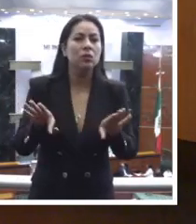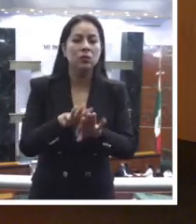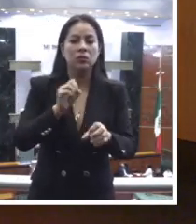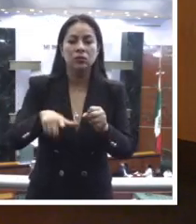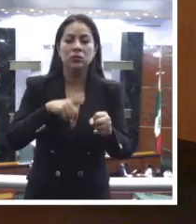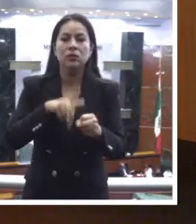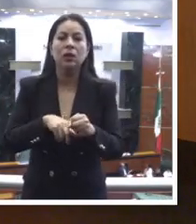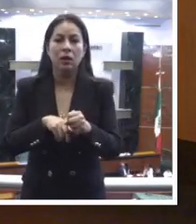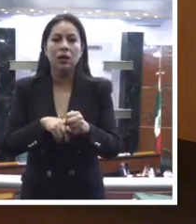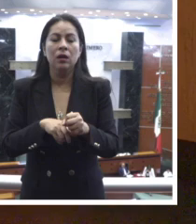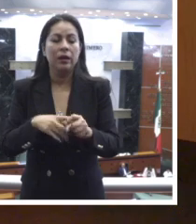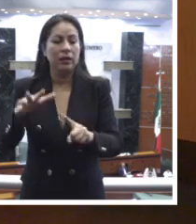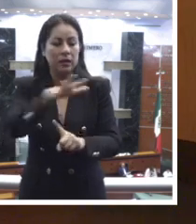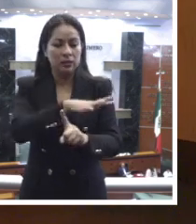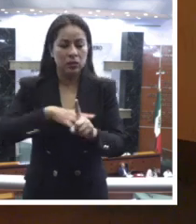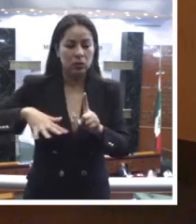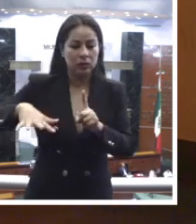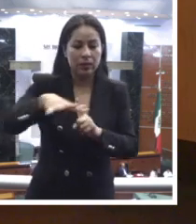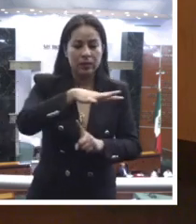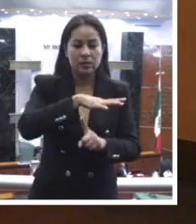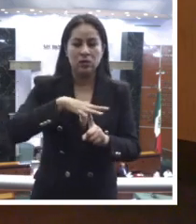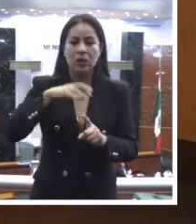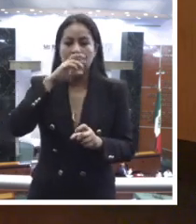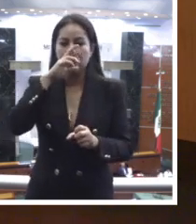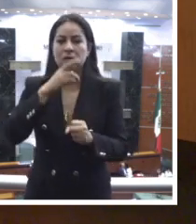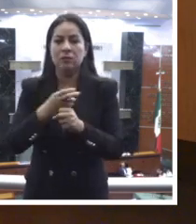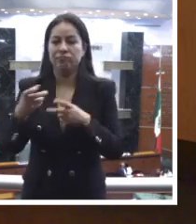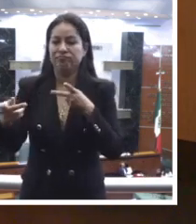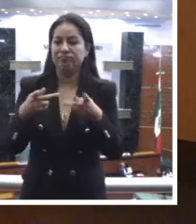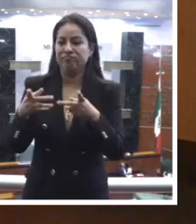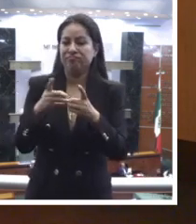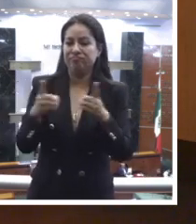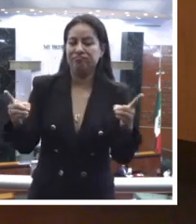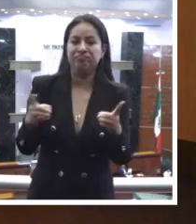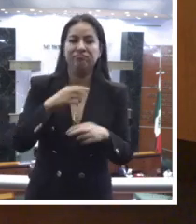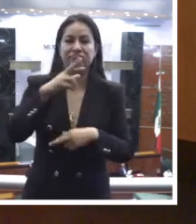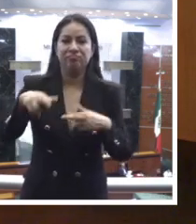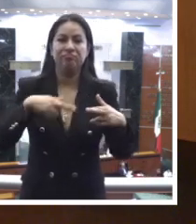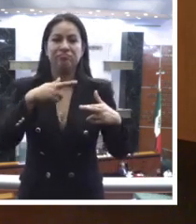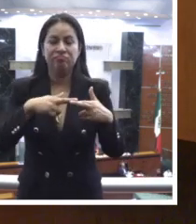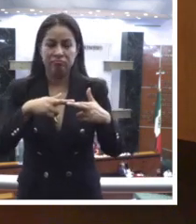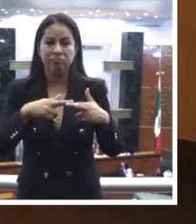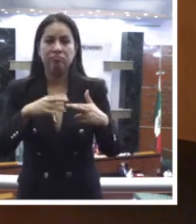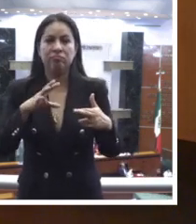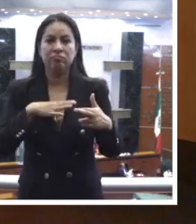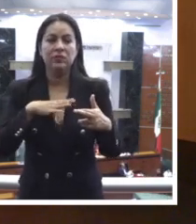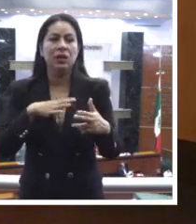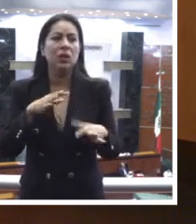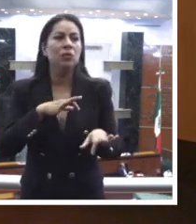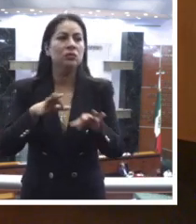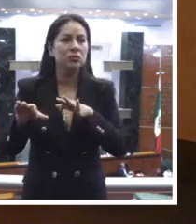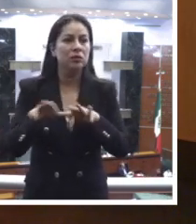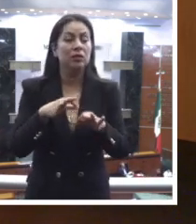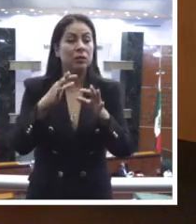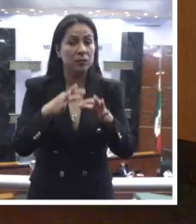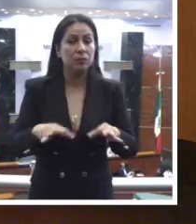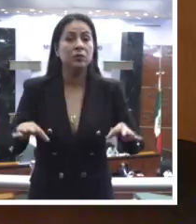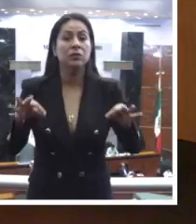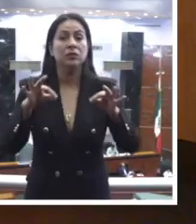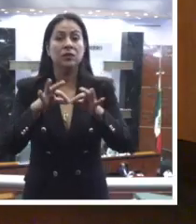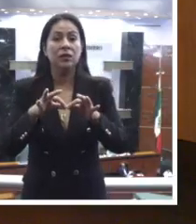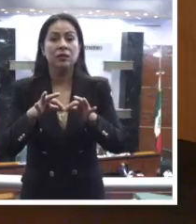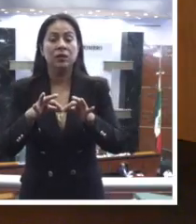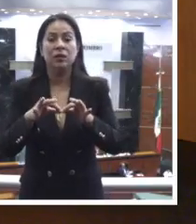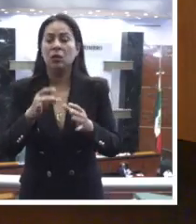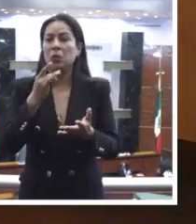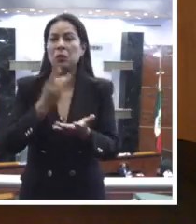sociedad. En este contexto, la Secretaría de Planeación y Desarrollo Regional tiene una labor crucial. No